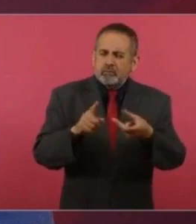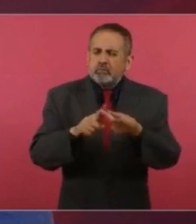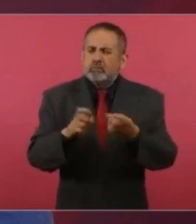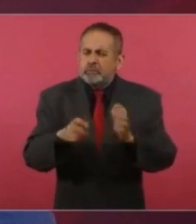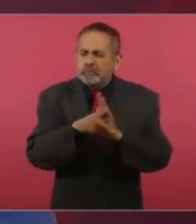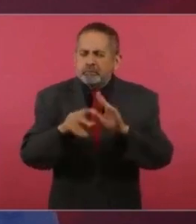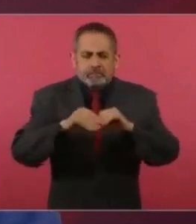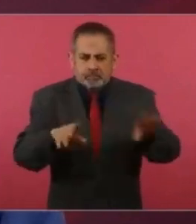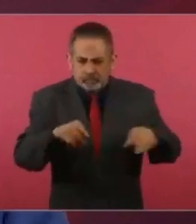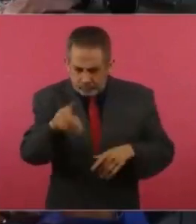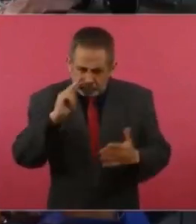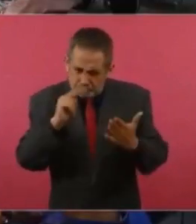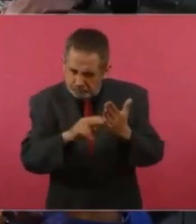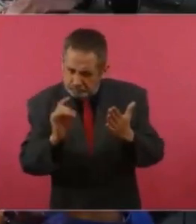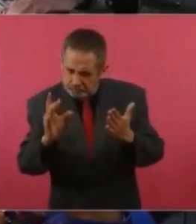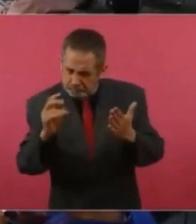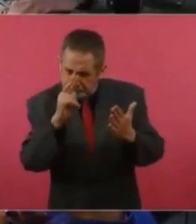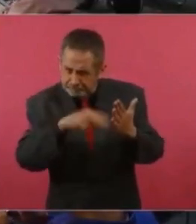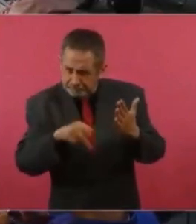¿Tú lo has visto?